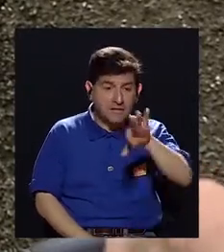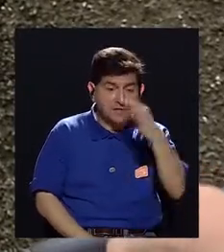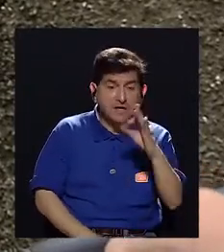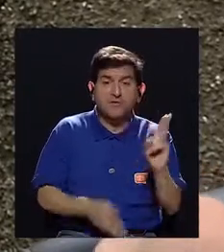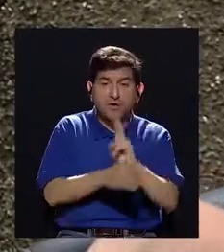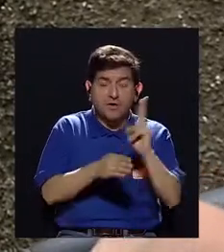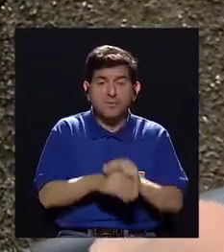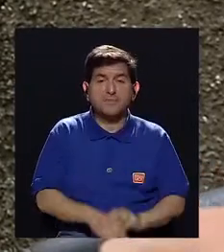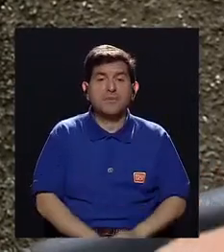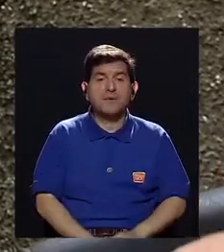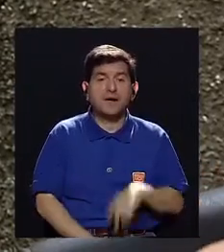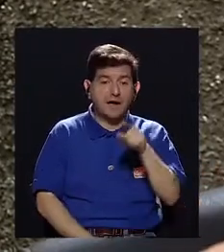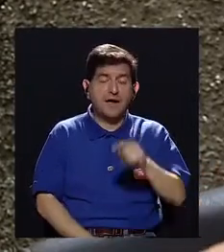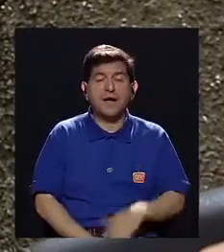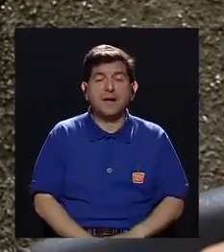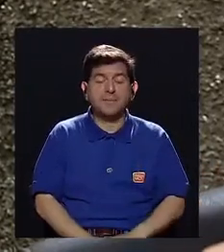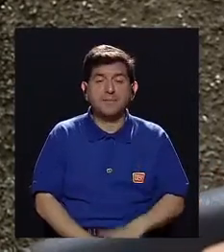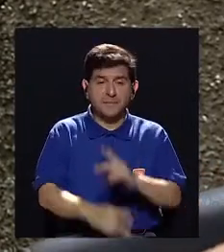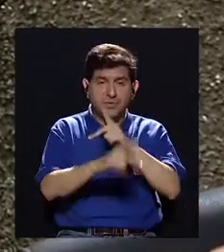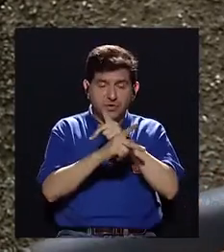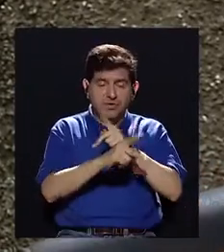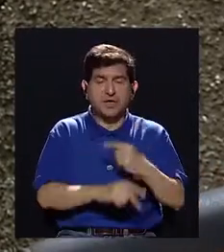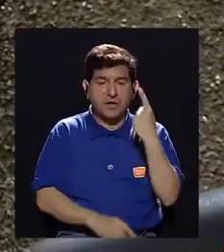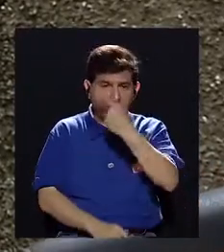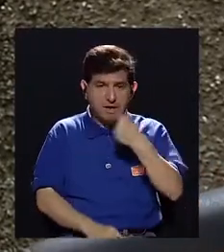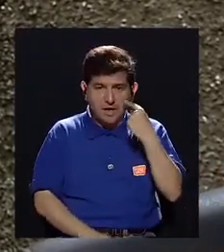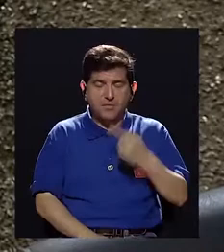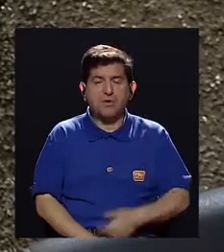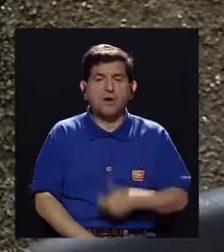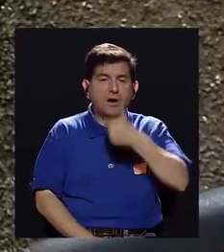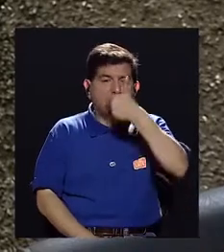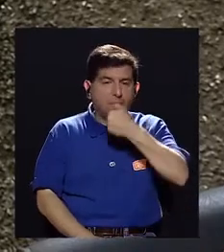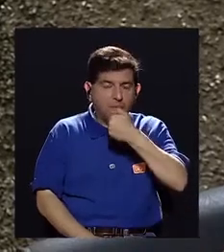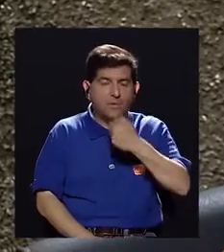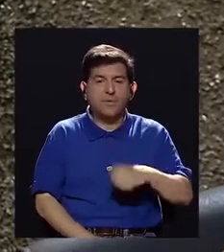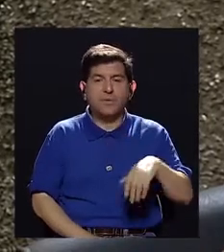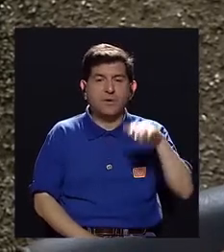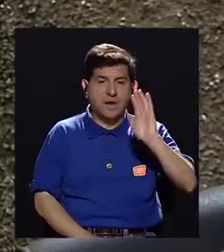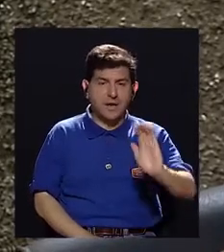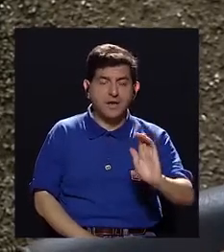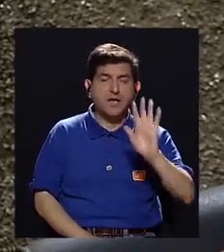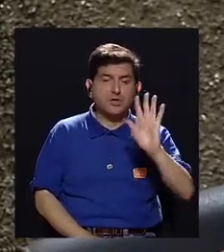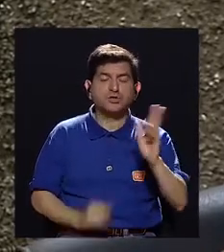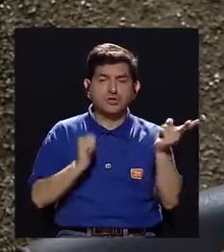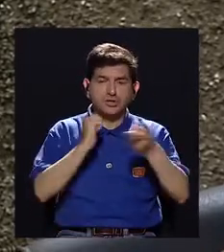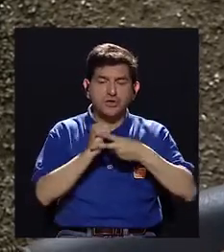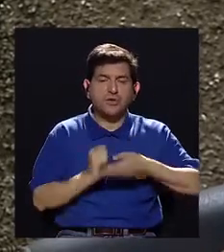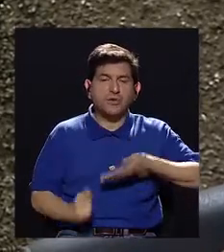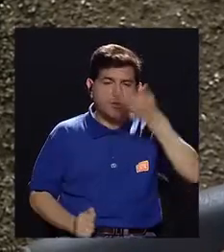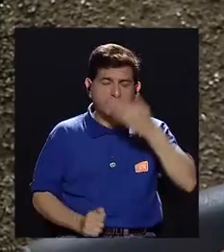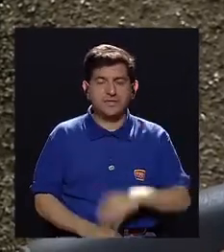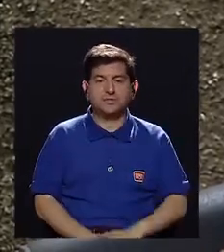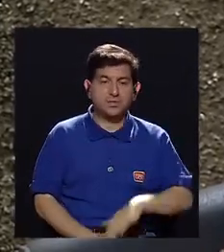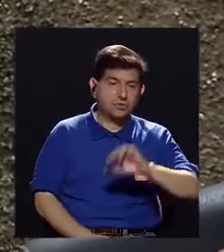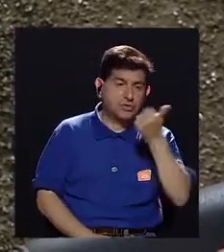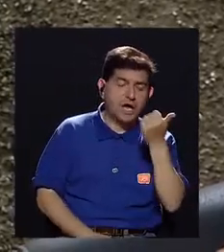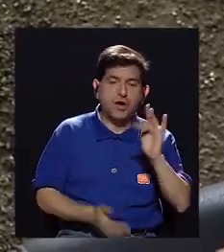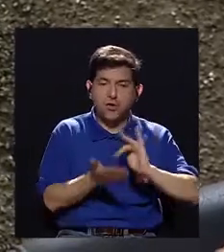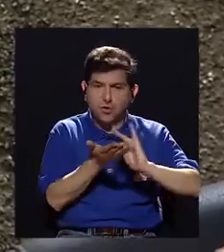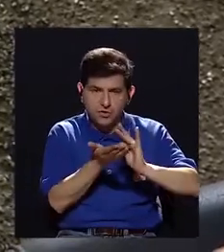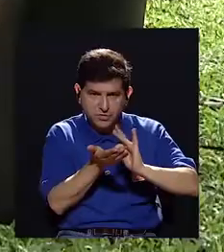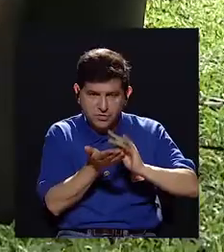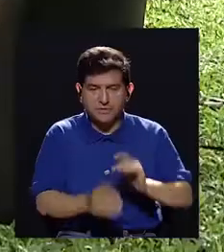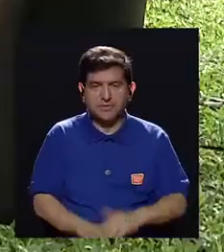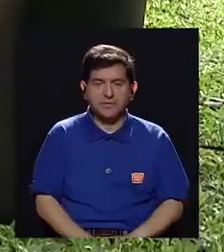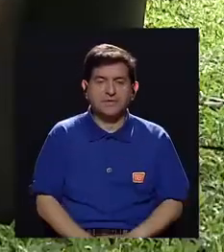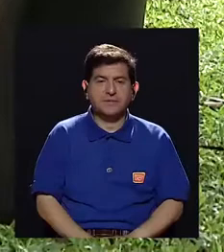forma y la mascarilla cubra la nariz y la boca, se da la dosis y el niño lo respira 5 veces. La beclometasona, que es otro